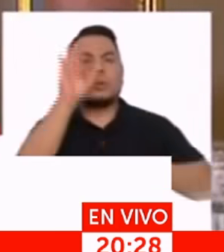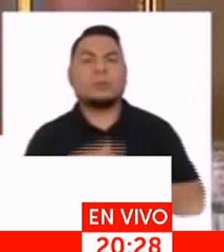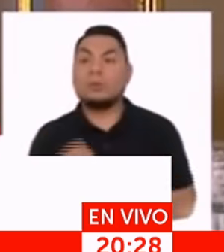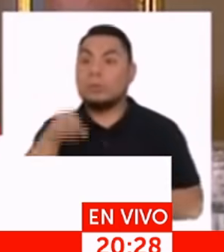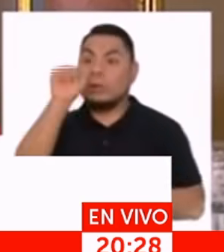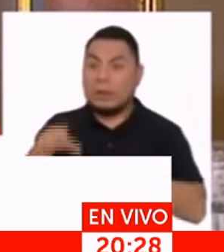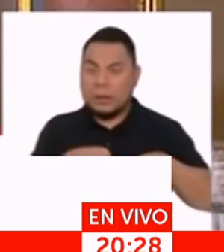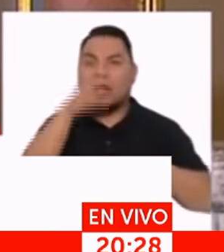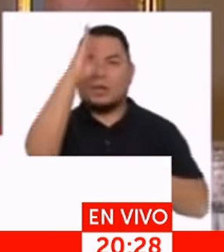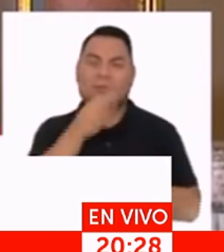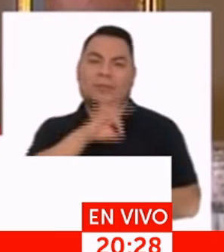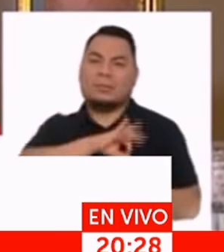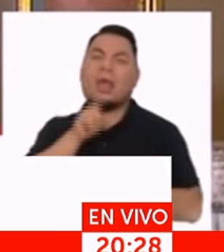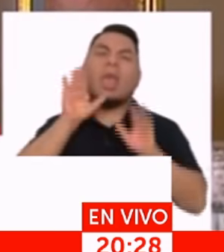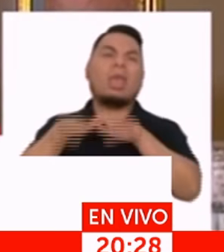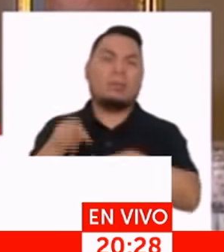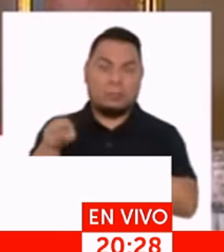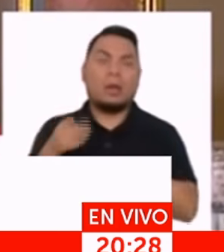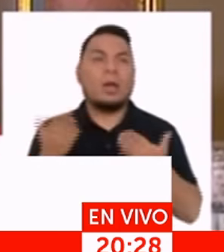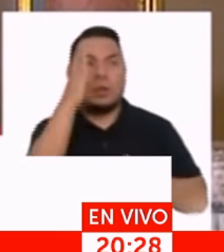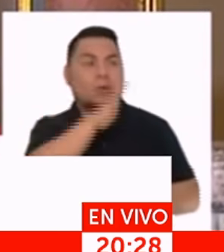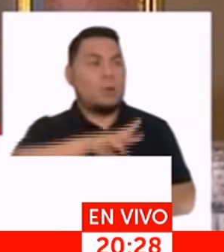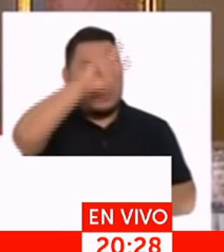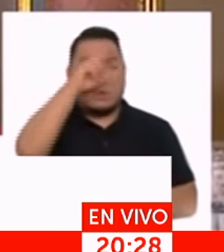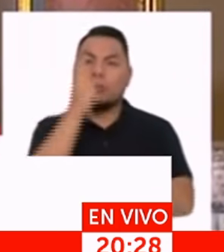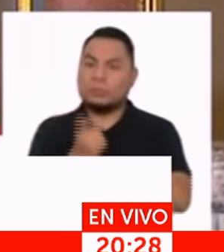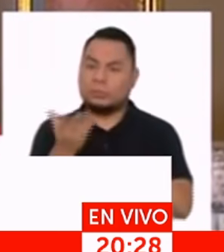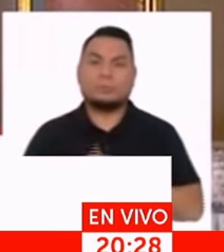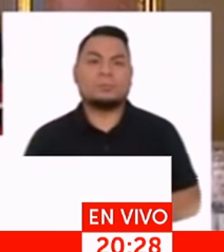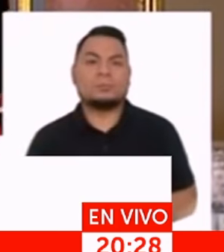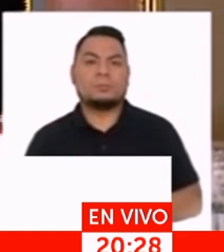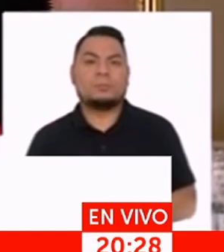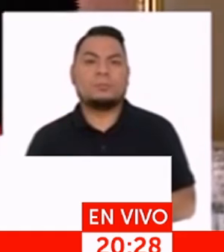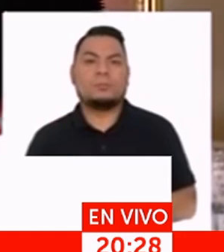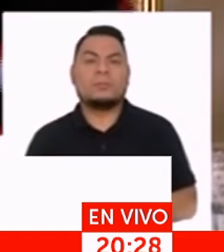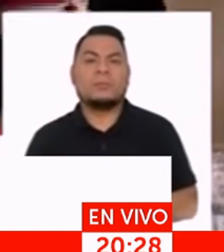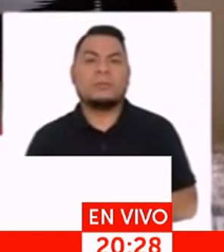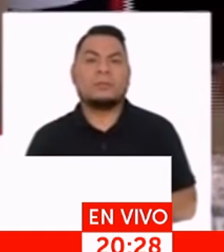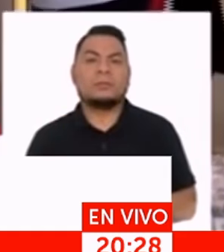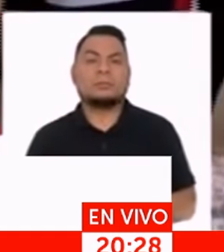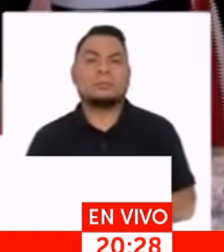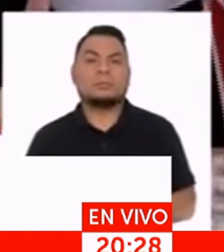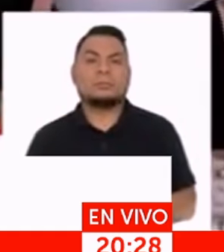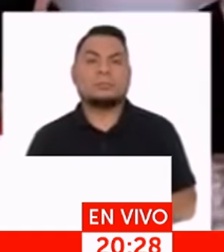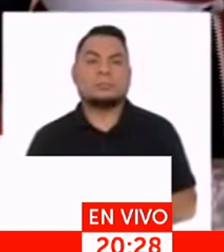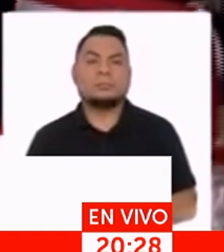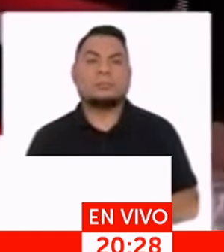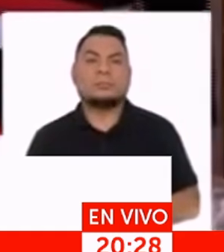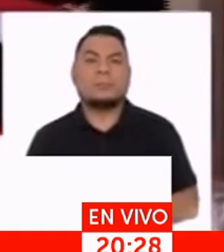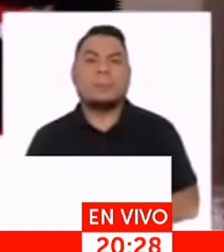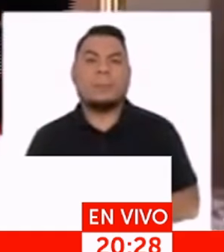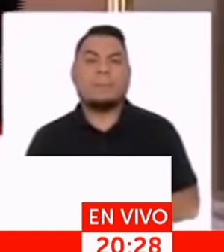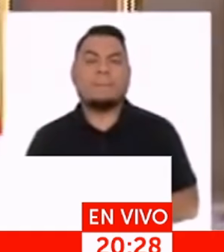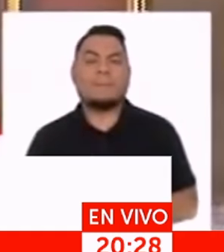lo hicieres, que Dios os premie. Y si no, él y la patria os lo demanden. Bien, de esta manera entonces